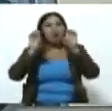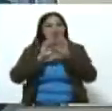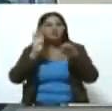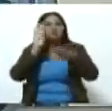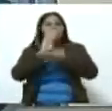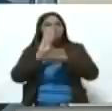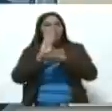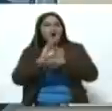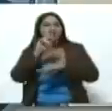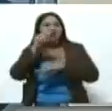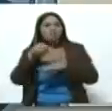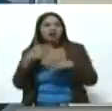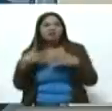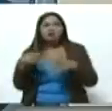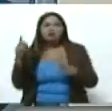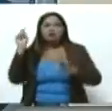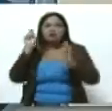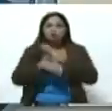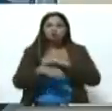prevención, pero también de la sanción.